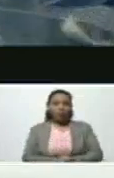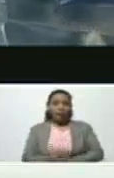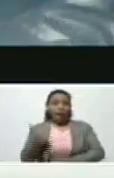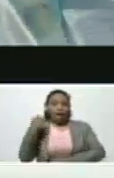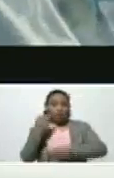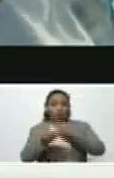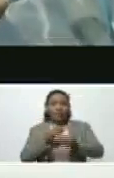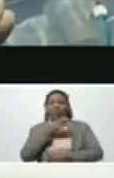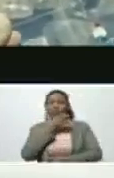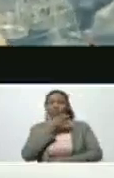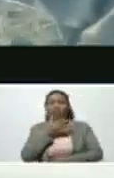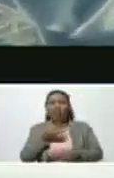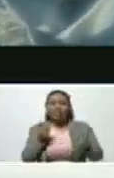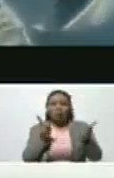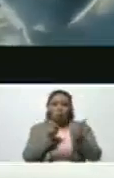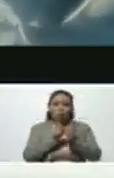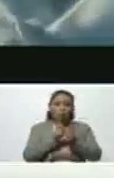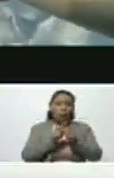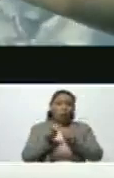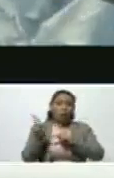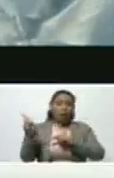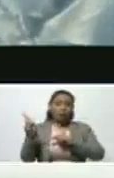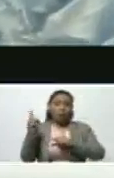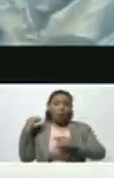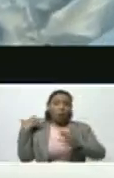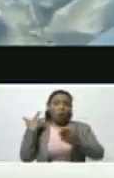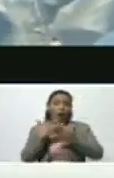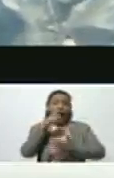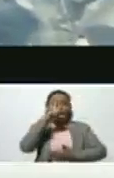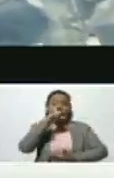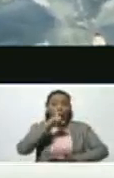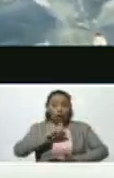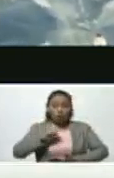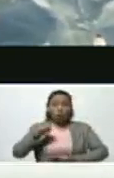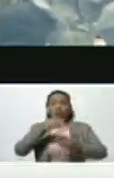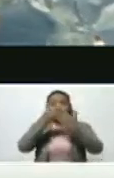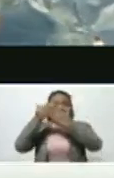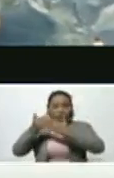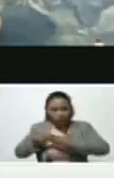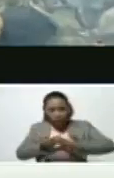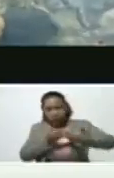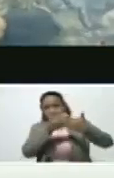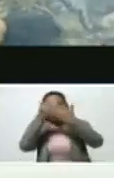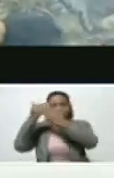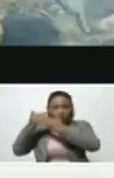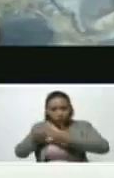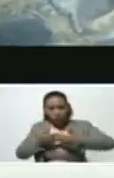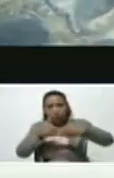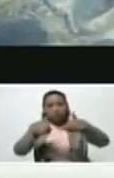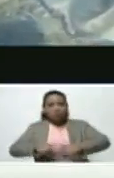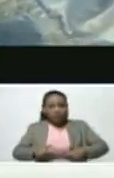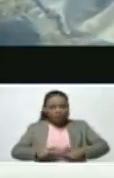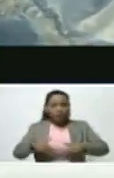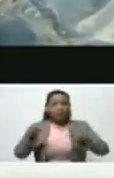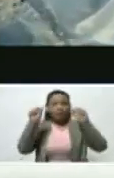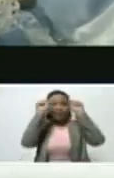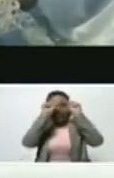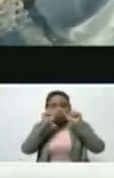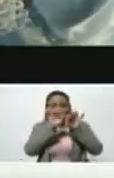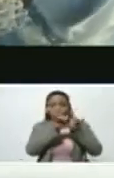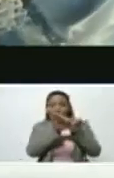muy sencillo. Pero bueno, estos son años de formación, años de estudio, años de sistematización